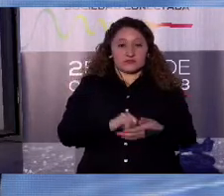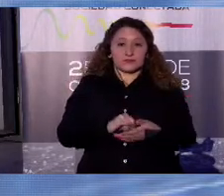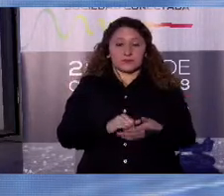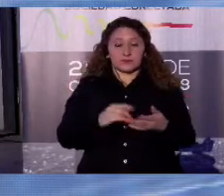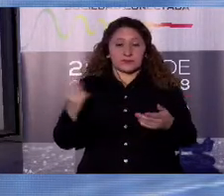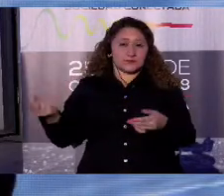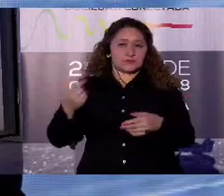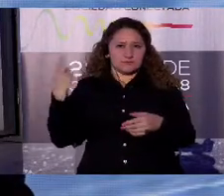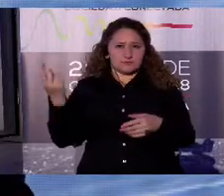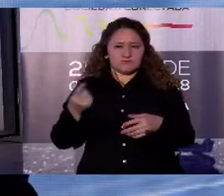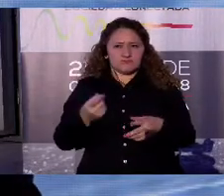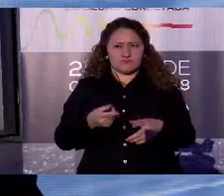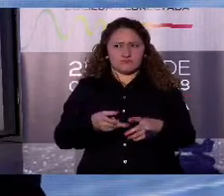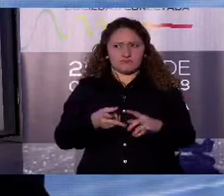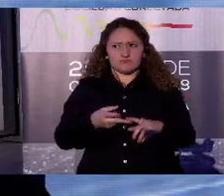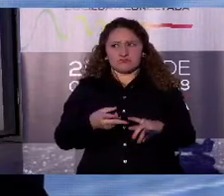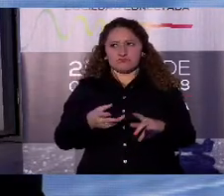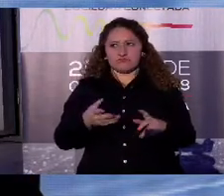pues, típicamente